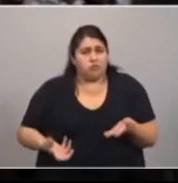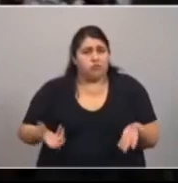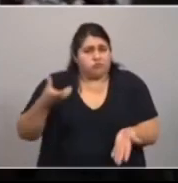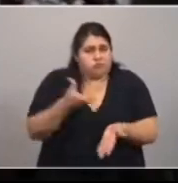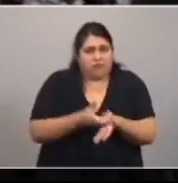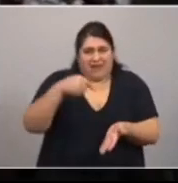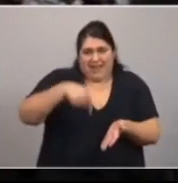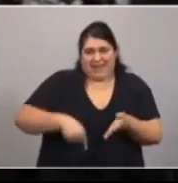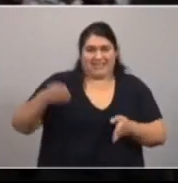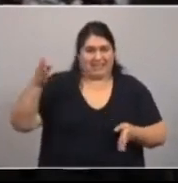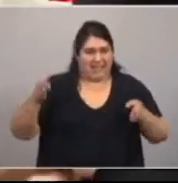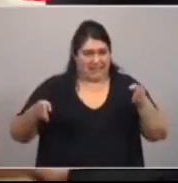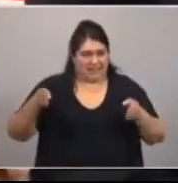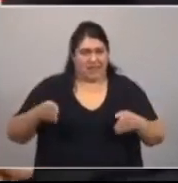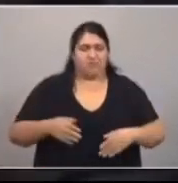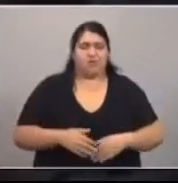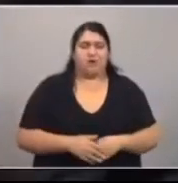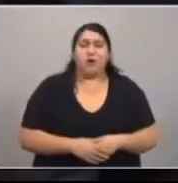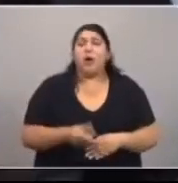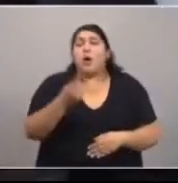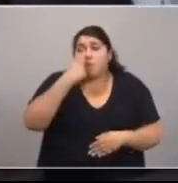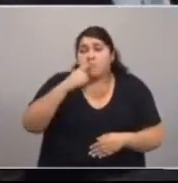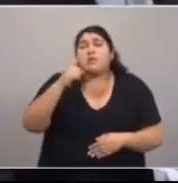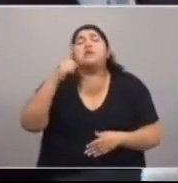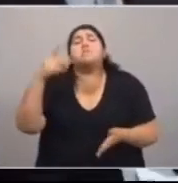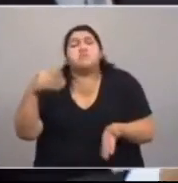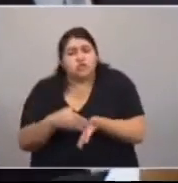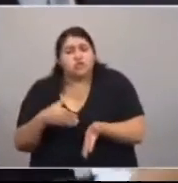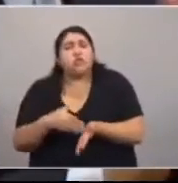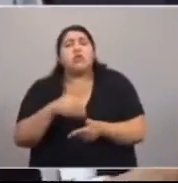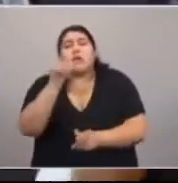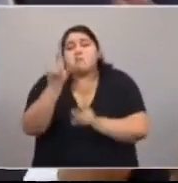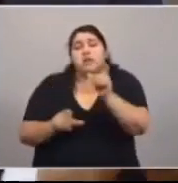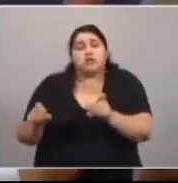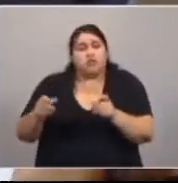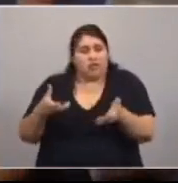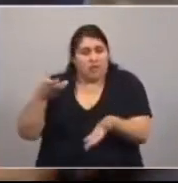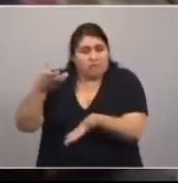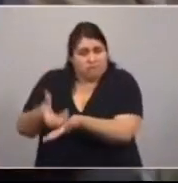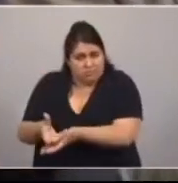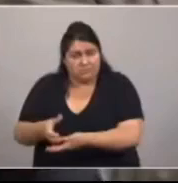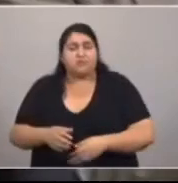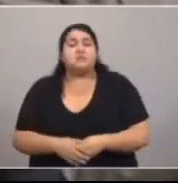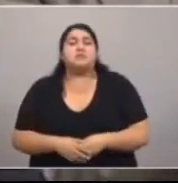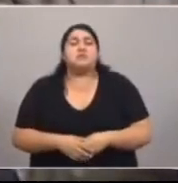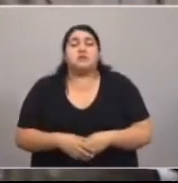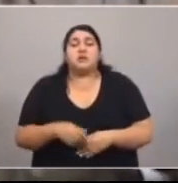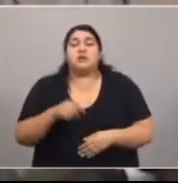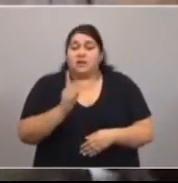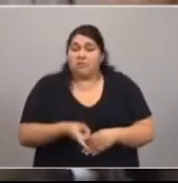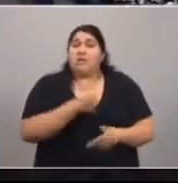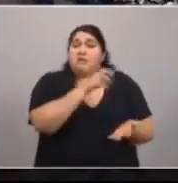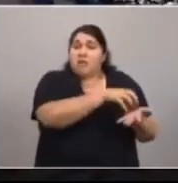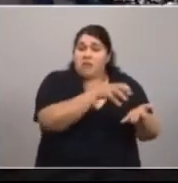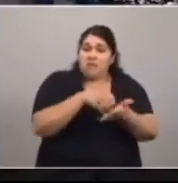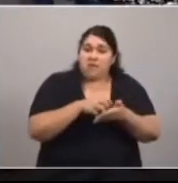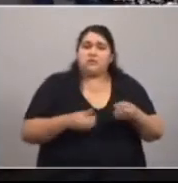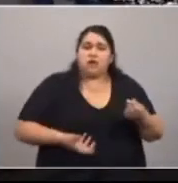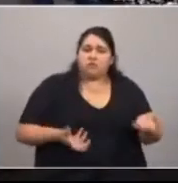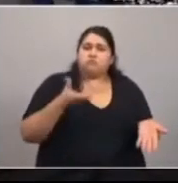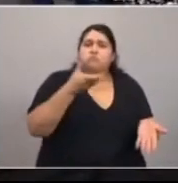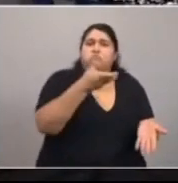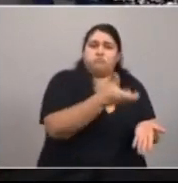1.000 millones para personas humanas, 4.000 millones para empresas. Por supuesto que, como decimos siempre, estos límites